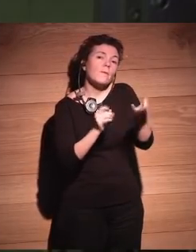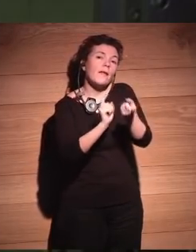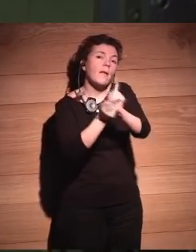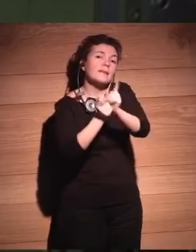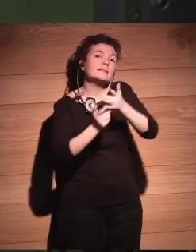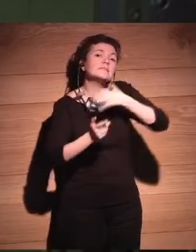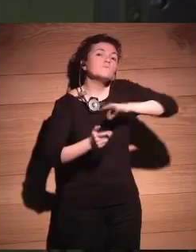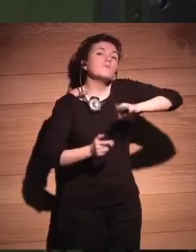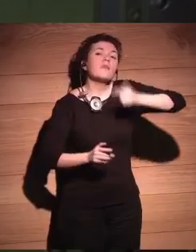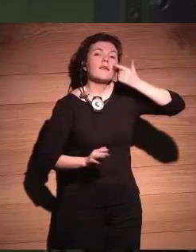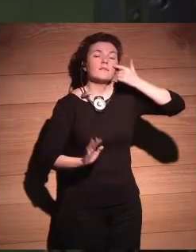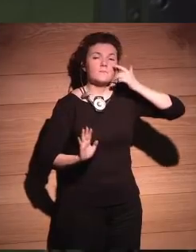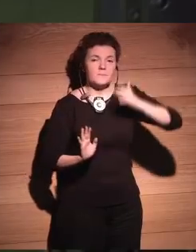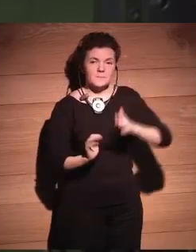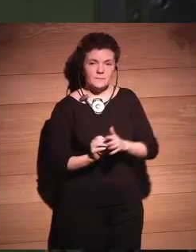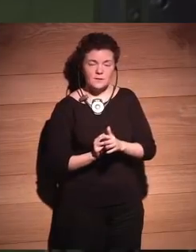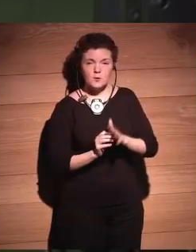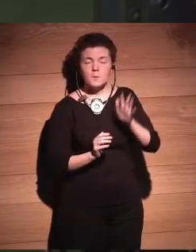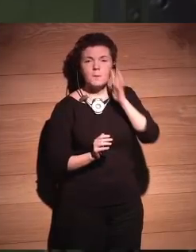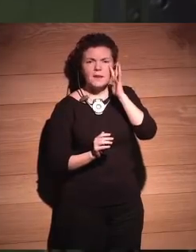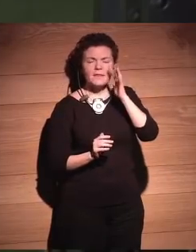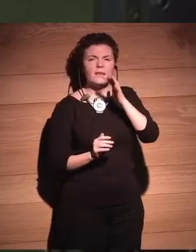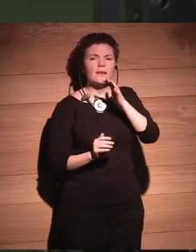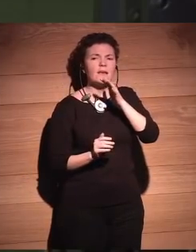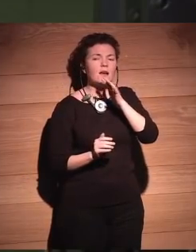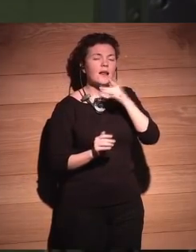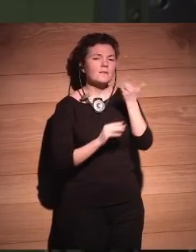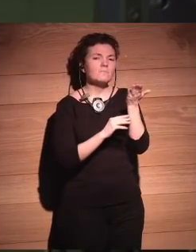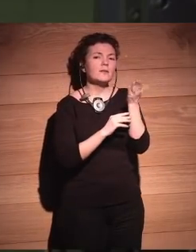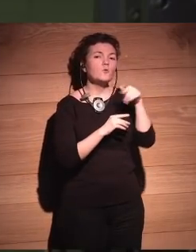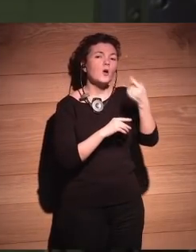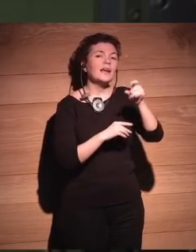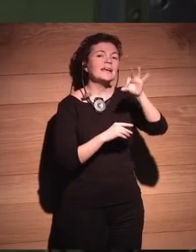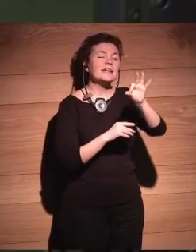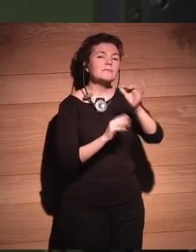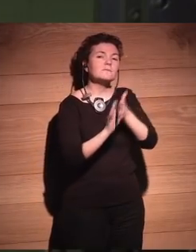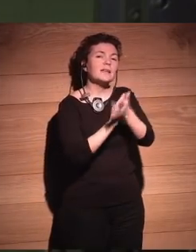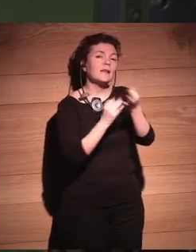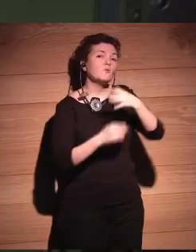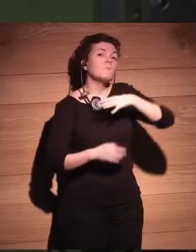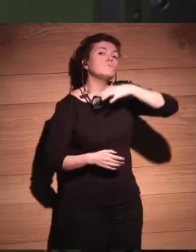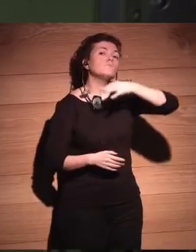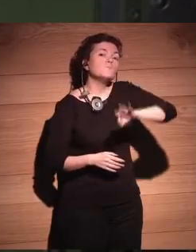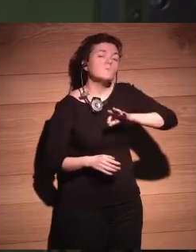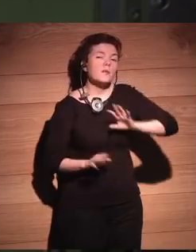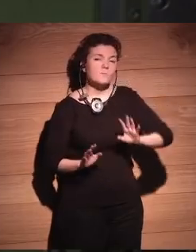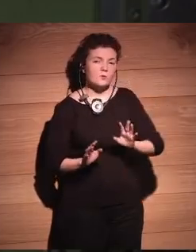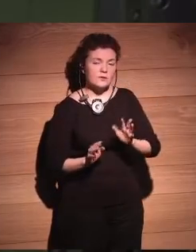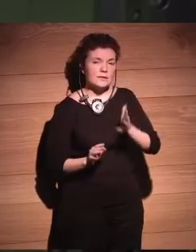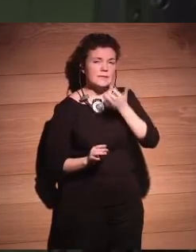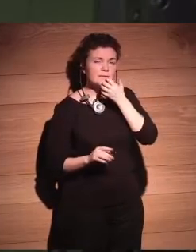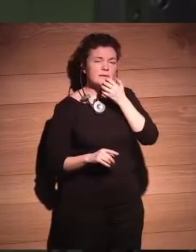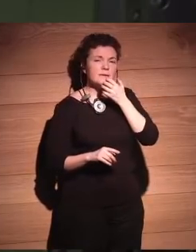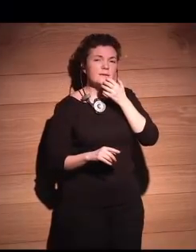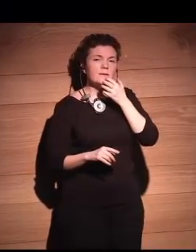si fuera posible. Y lo que creo que Chris os va a mostrar es ahora una posibilidad. Si volvemos a